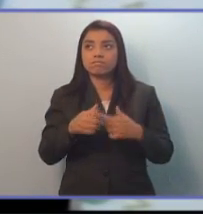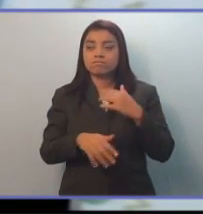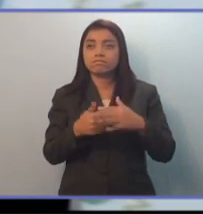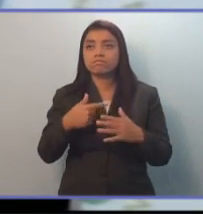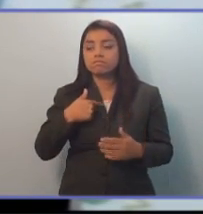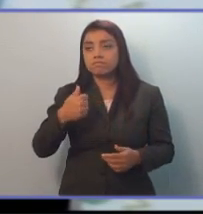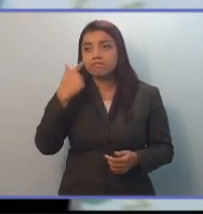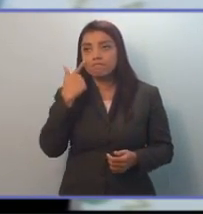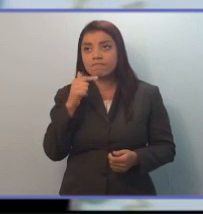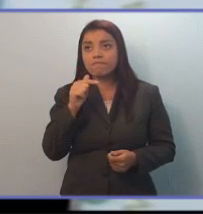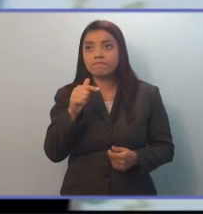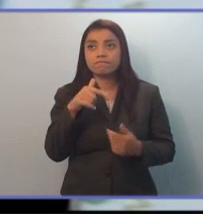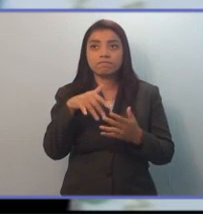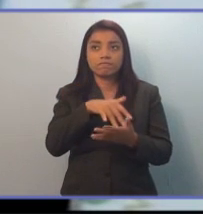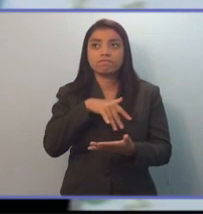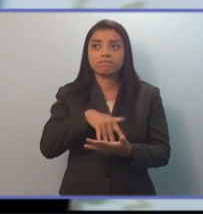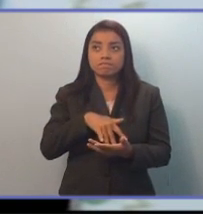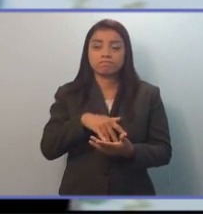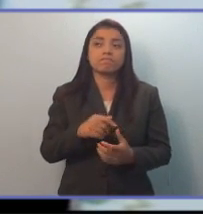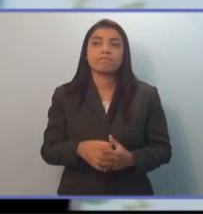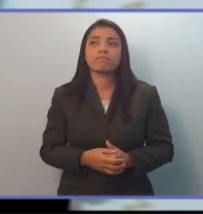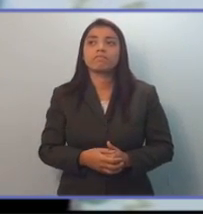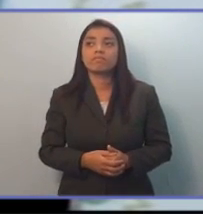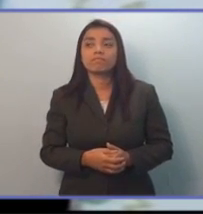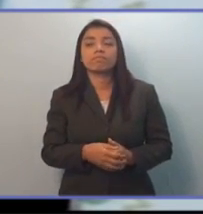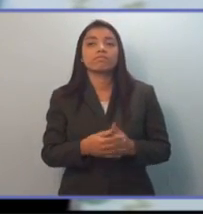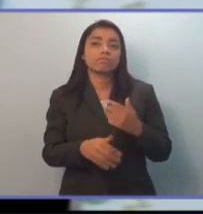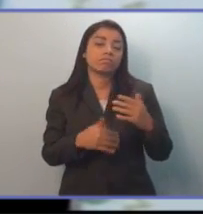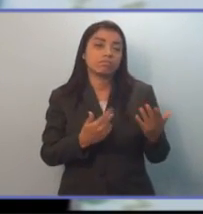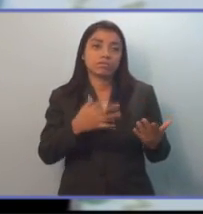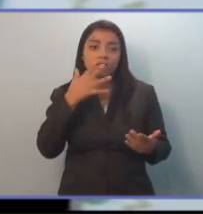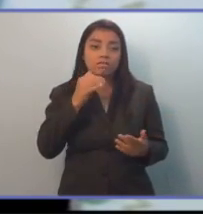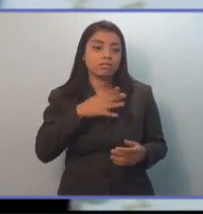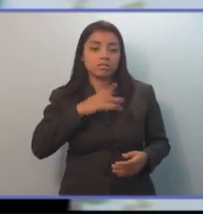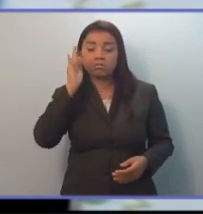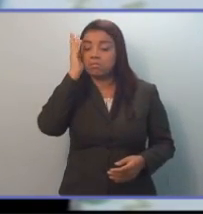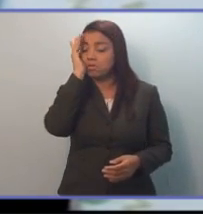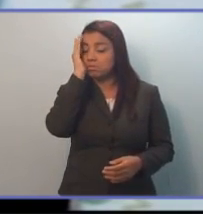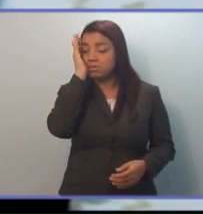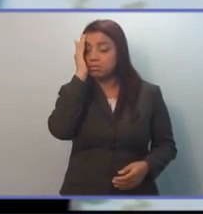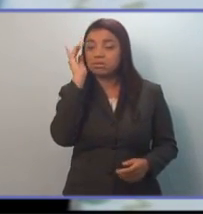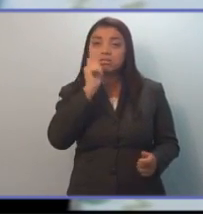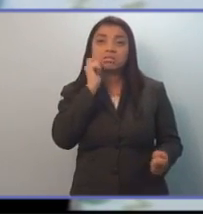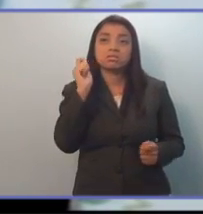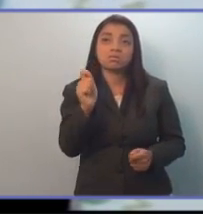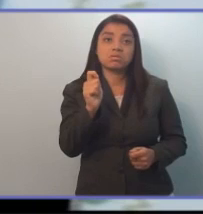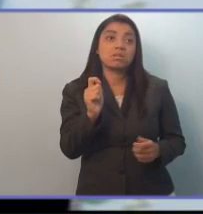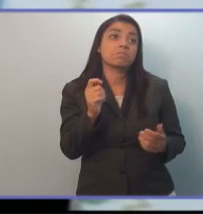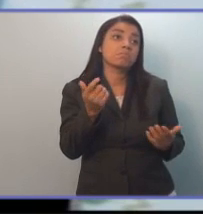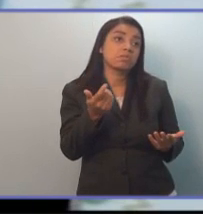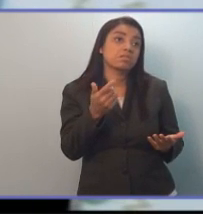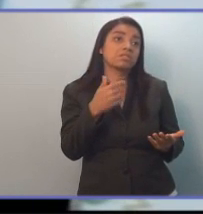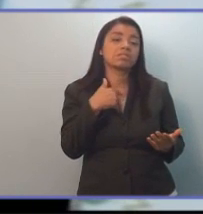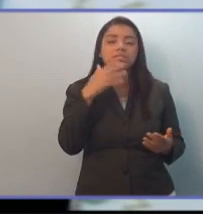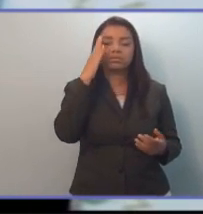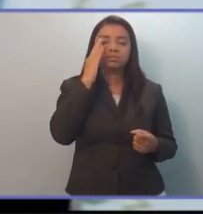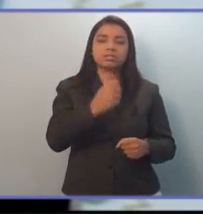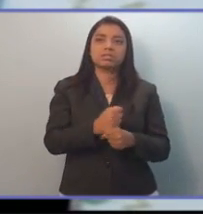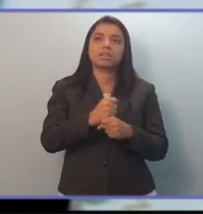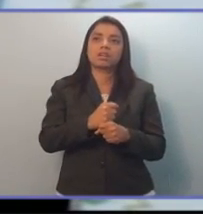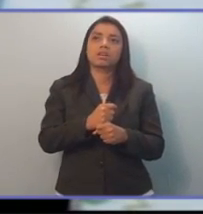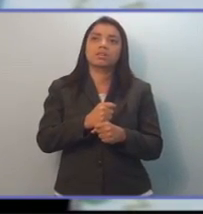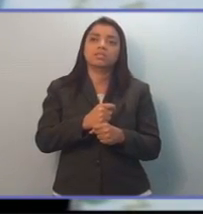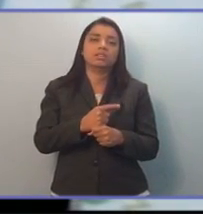presunción de inocencia que todos ciudadanos tenemos. Las denuncias realmente no me preocupan porque tengo la plena seguridad que son